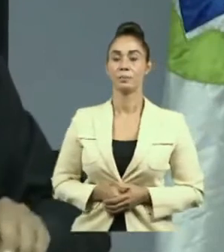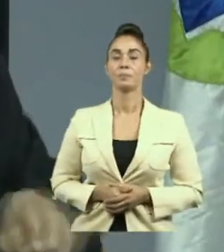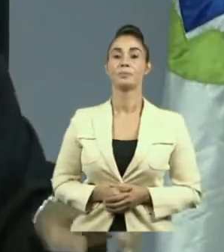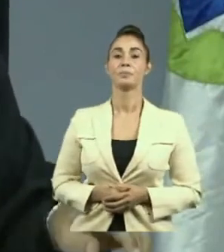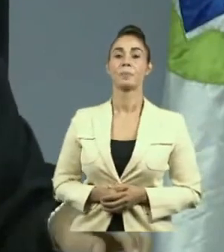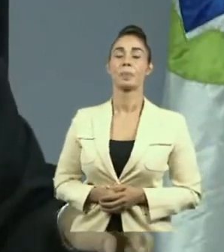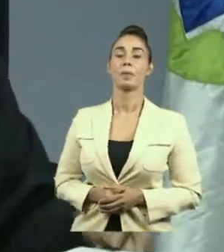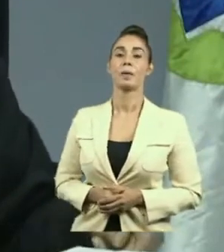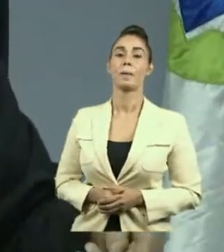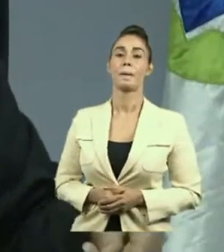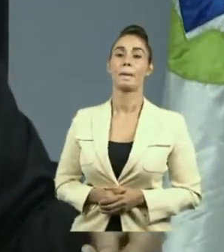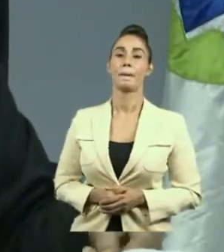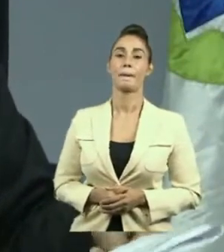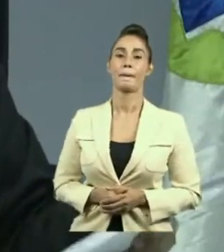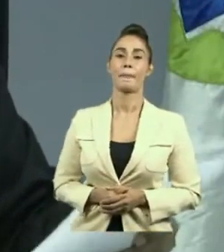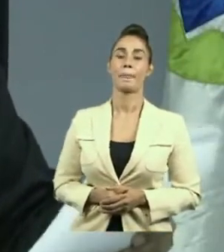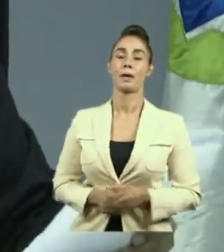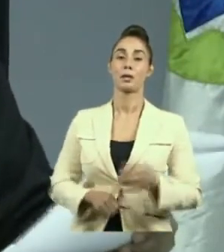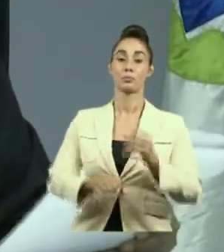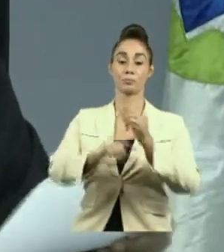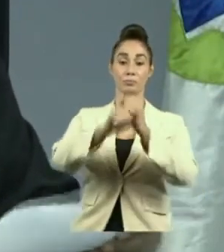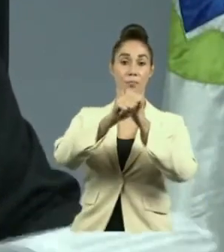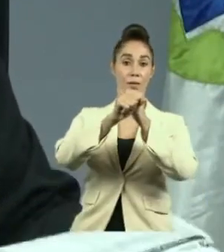en el boletín especial